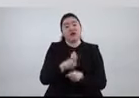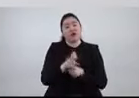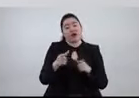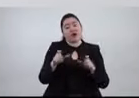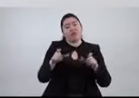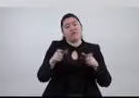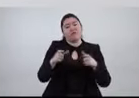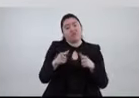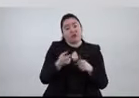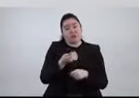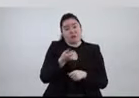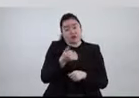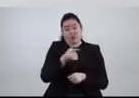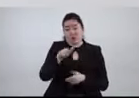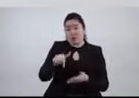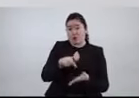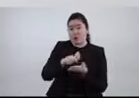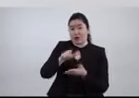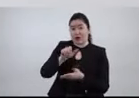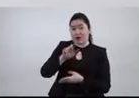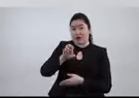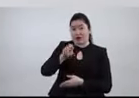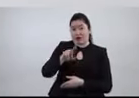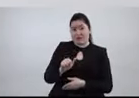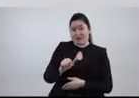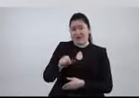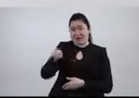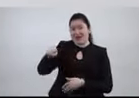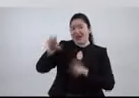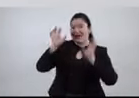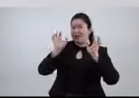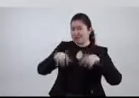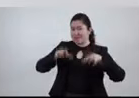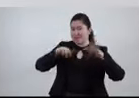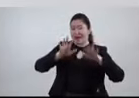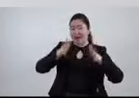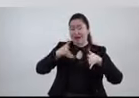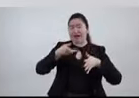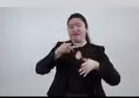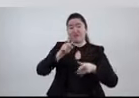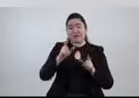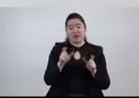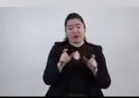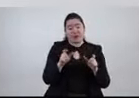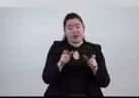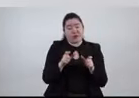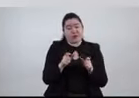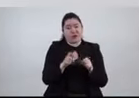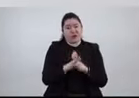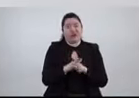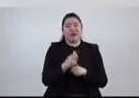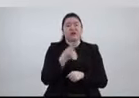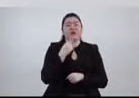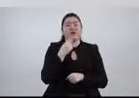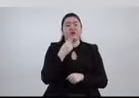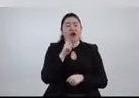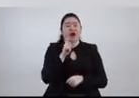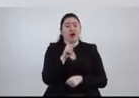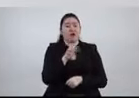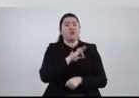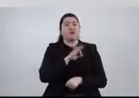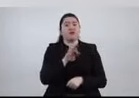Lerma, donde sí ha llovido, la zona agrícola de Lerma, ha disminuido ya el consumo de agua. Entonces,